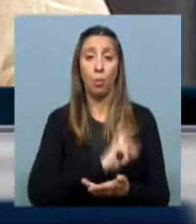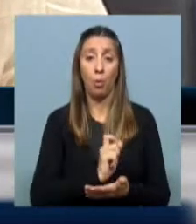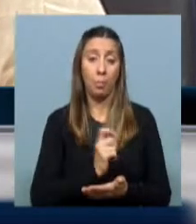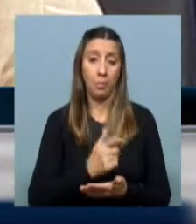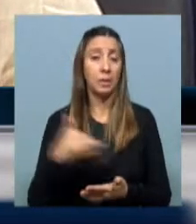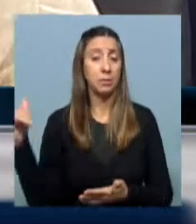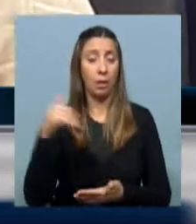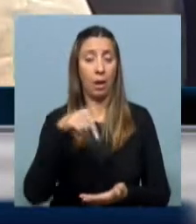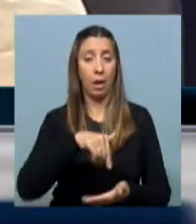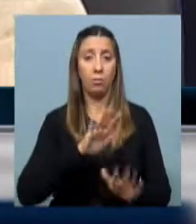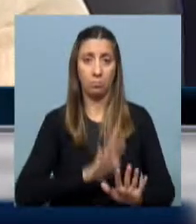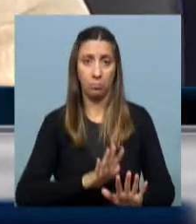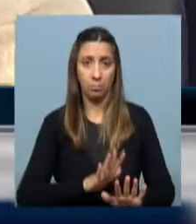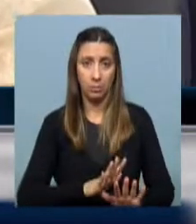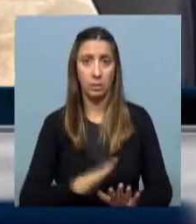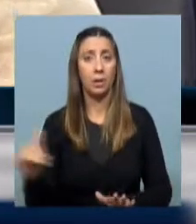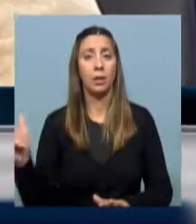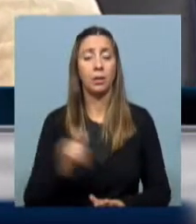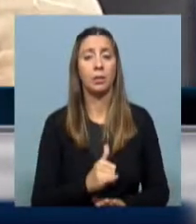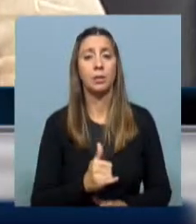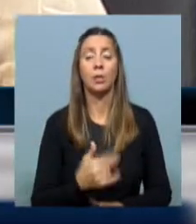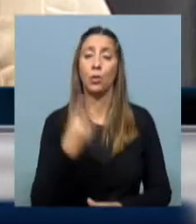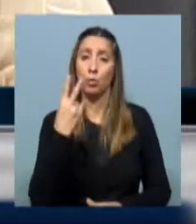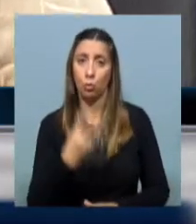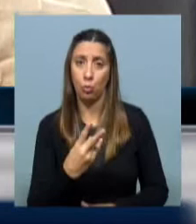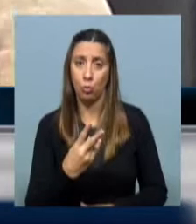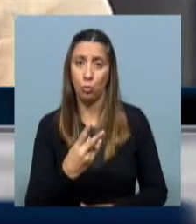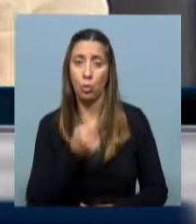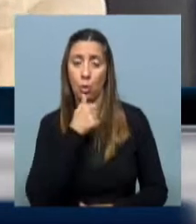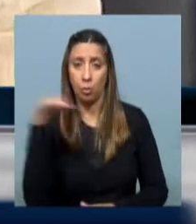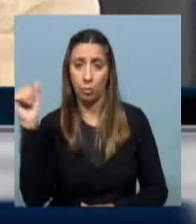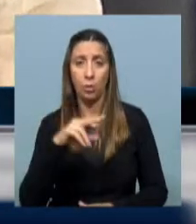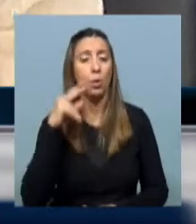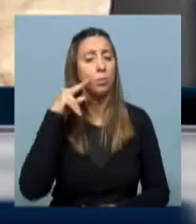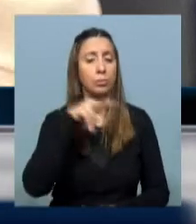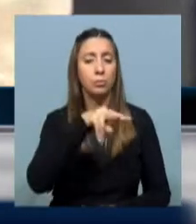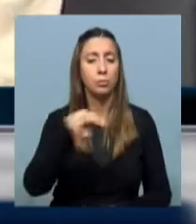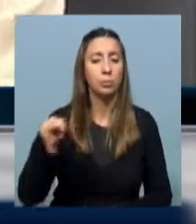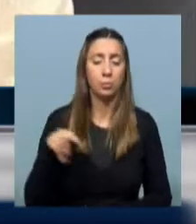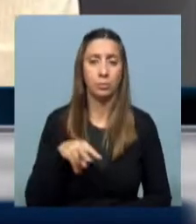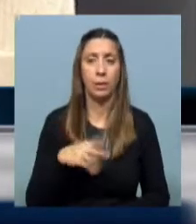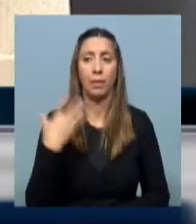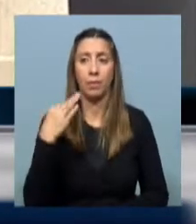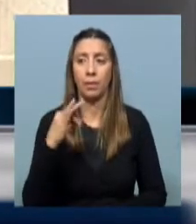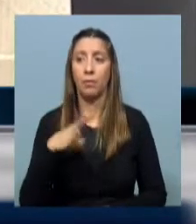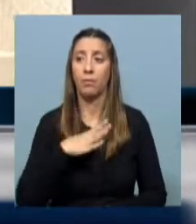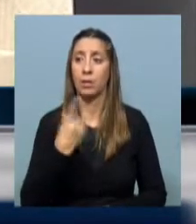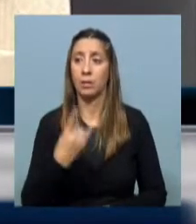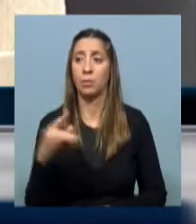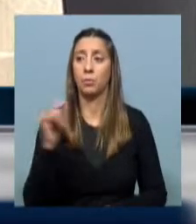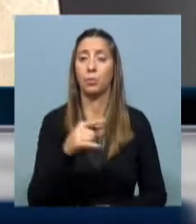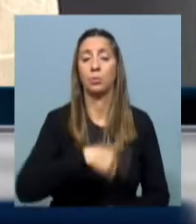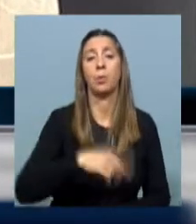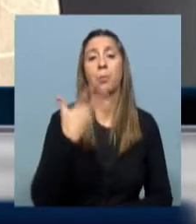aviones hidrantes están acá. Los aviones hidrantes tenemos dos hidrantes y un avión vigía. Nos deben un avión porque